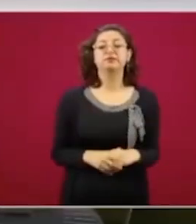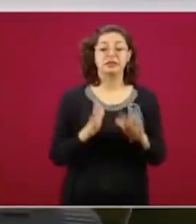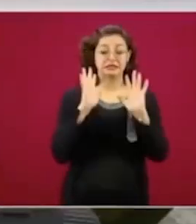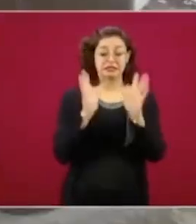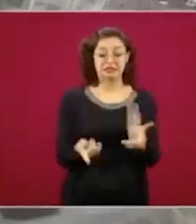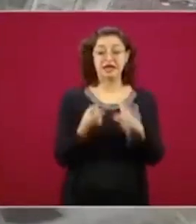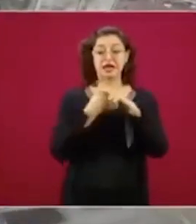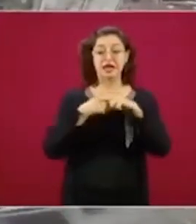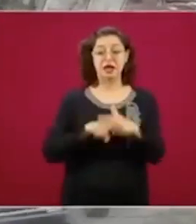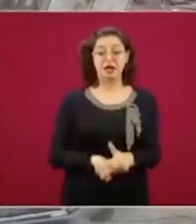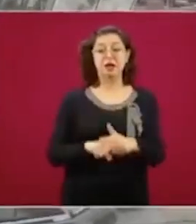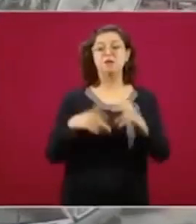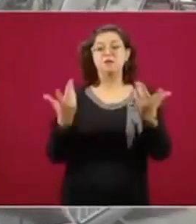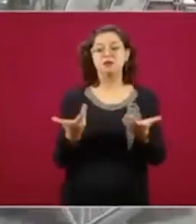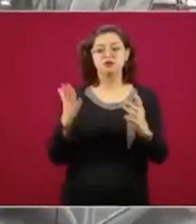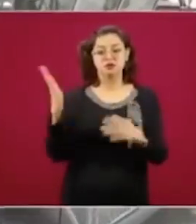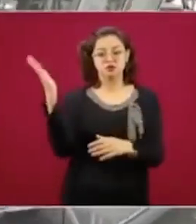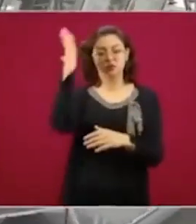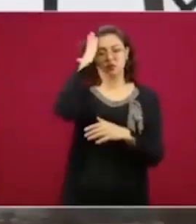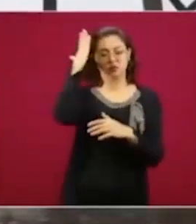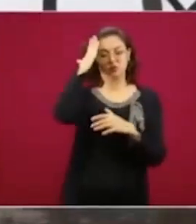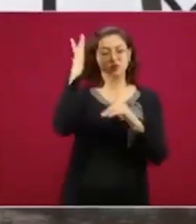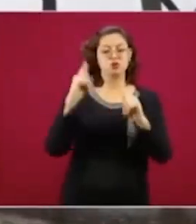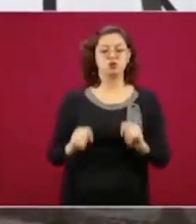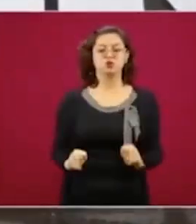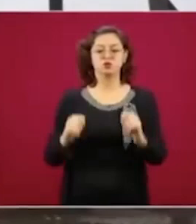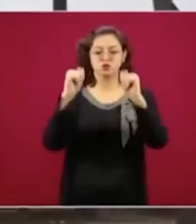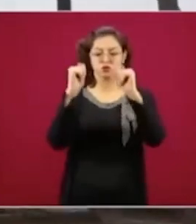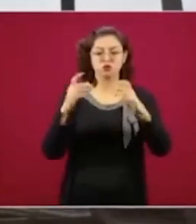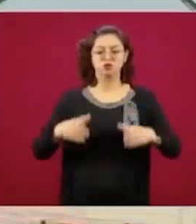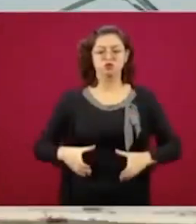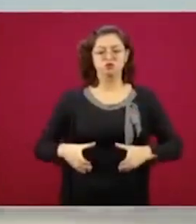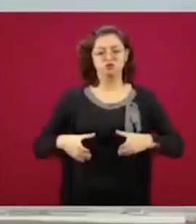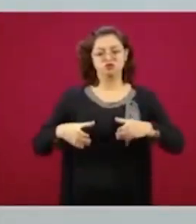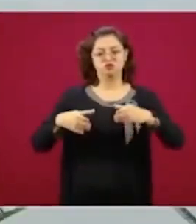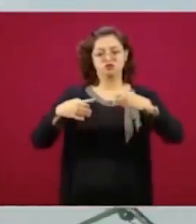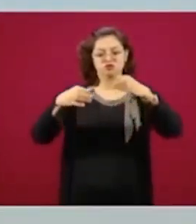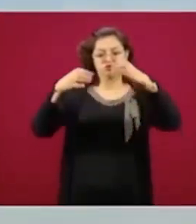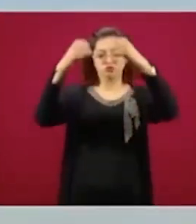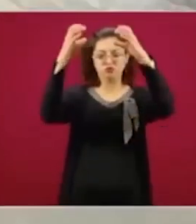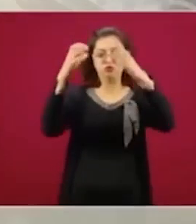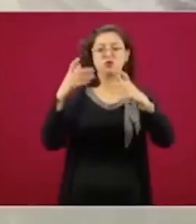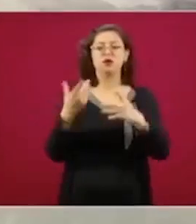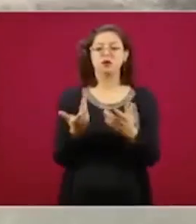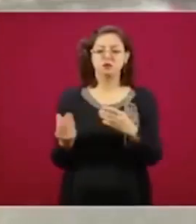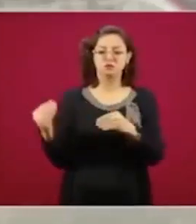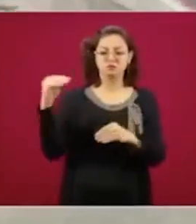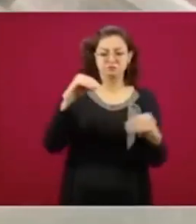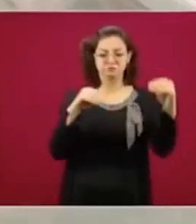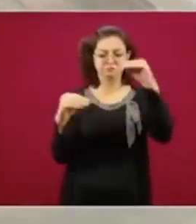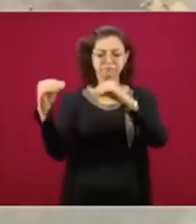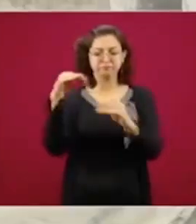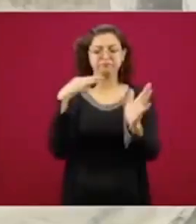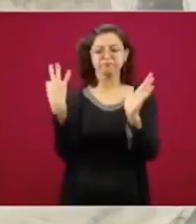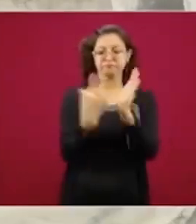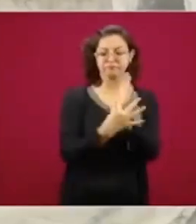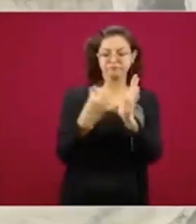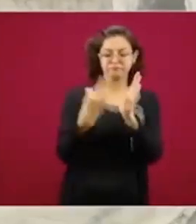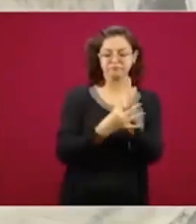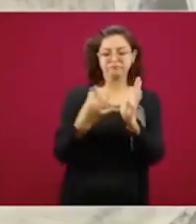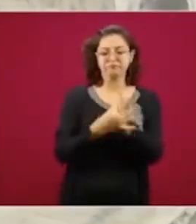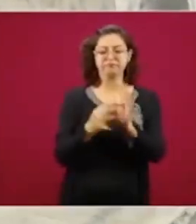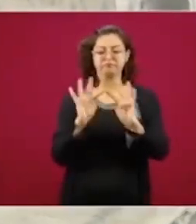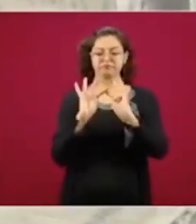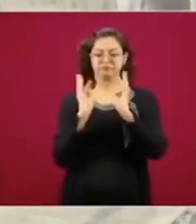en la torre de control y servicios, extinción de incendios y edificios administrativos el montaje de la estructura metálica del fuste